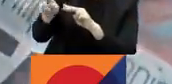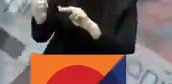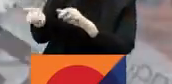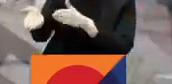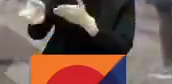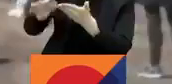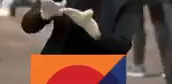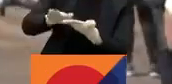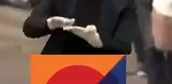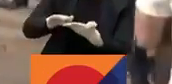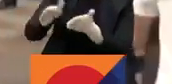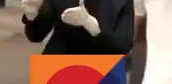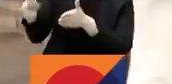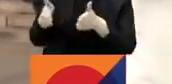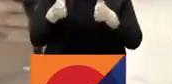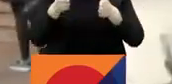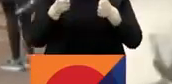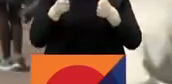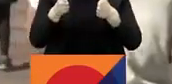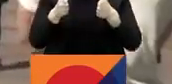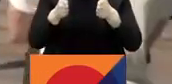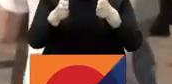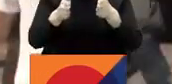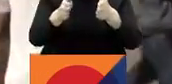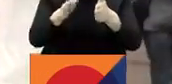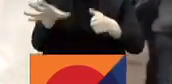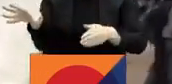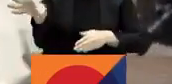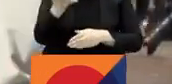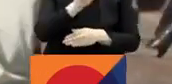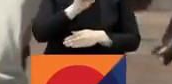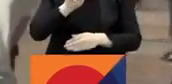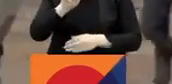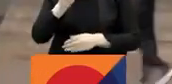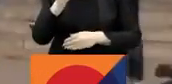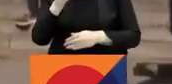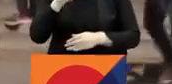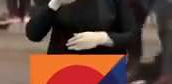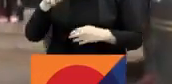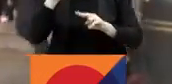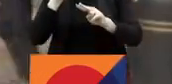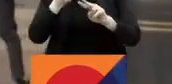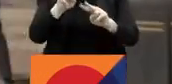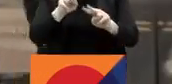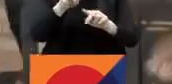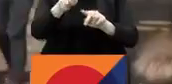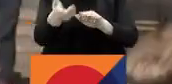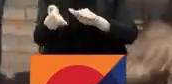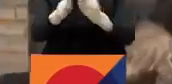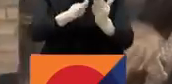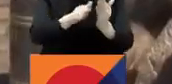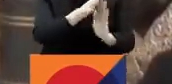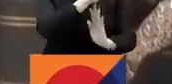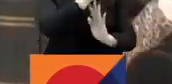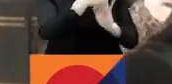familia y con la nación, que le agradece haber sido el compañero perfecto para su reina.